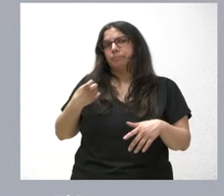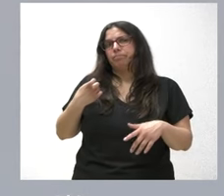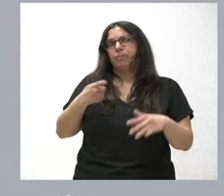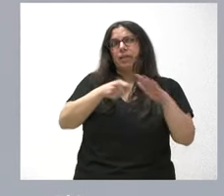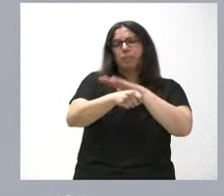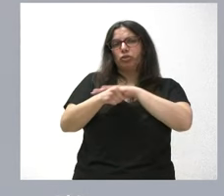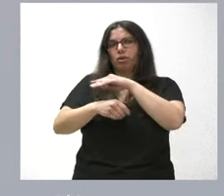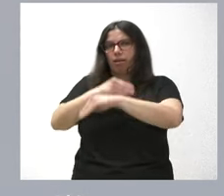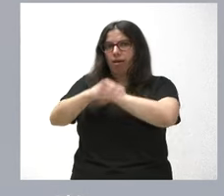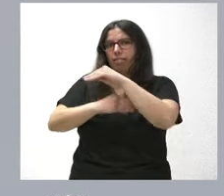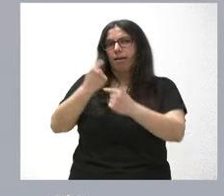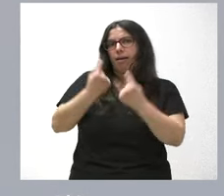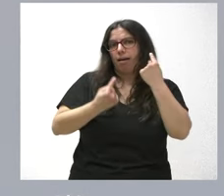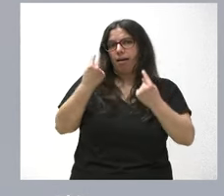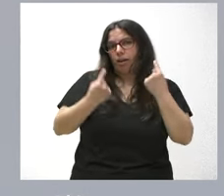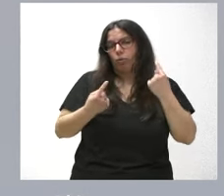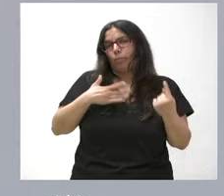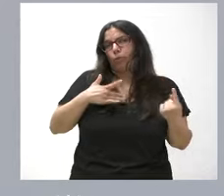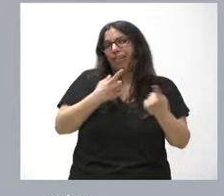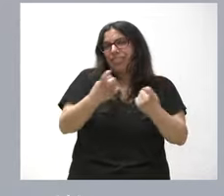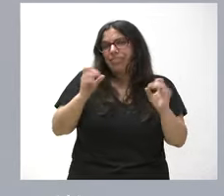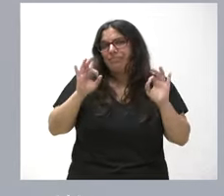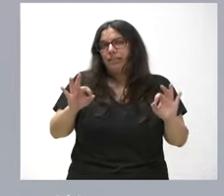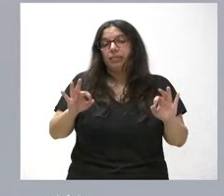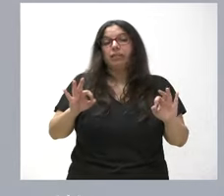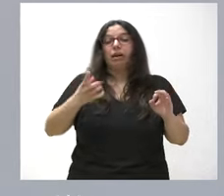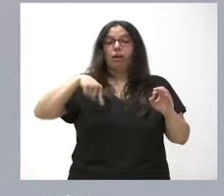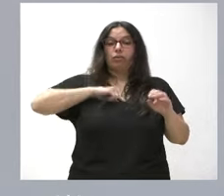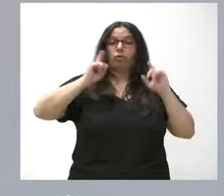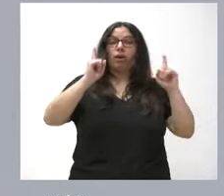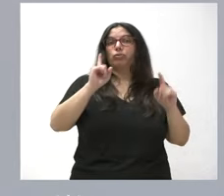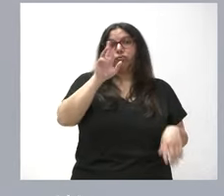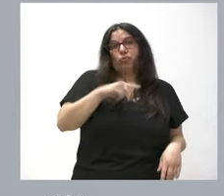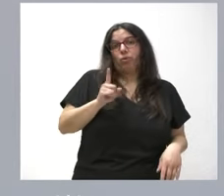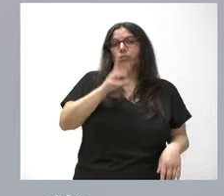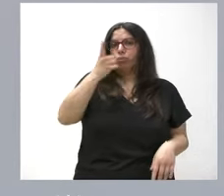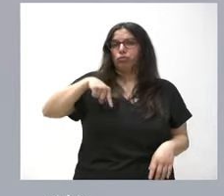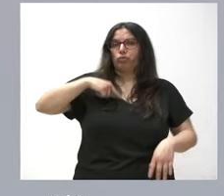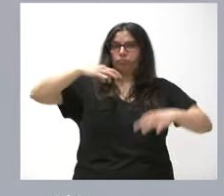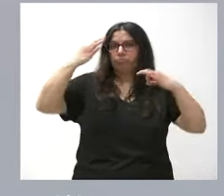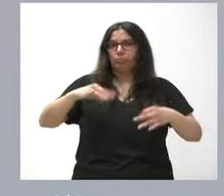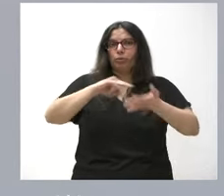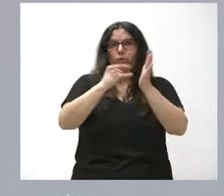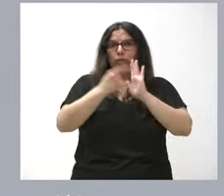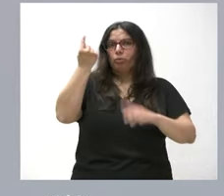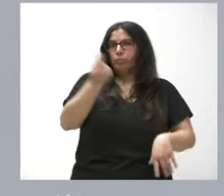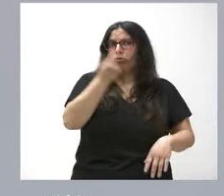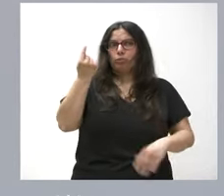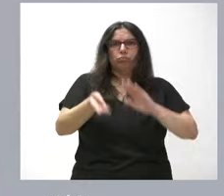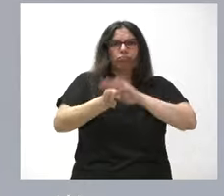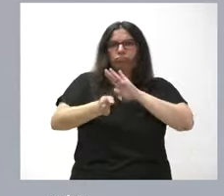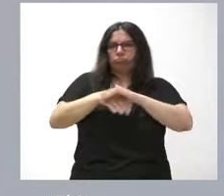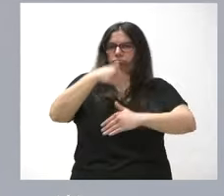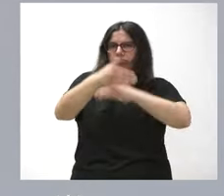inversiones que pudieran ser imprescindibles. No es el caso de la Junta de Castilla y León, donde tenemos garantizado el proyecto de presupuestos, donde está en marcha, donde está en el